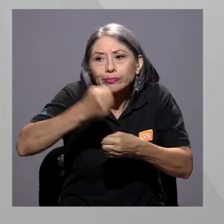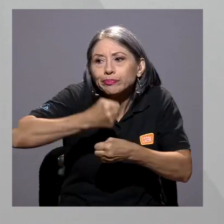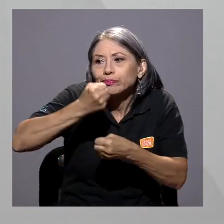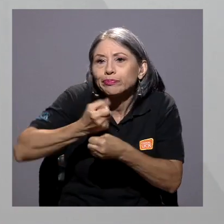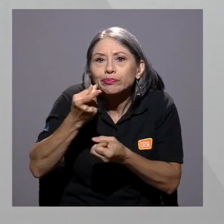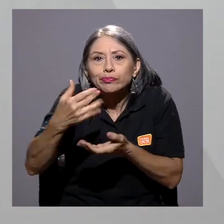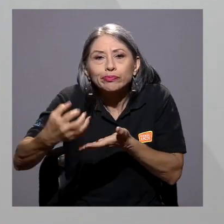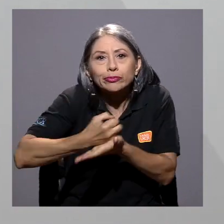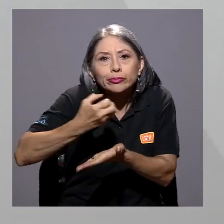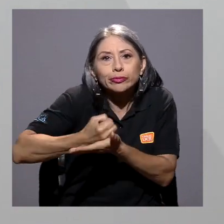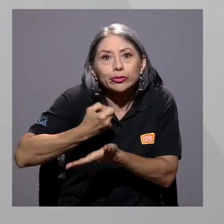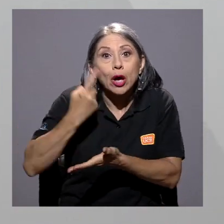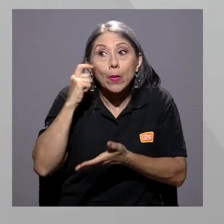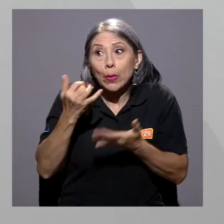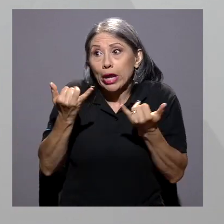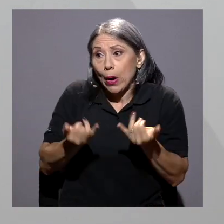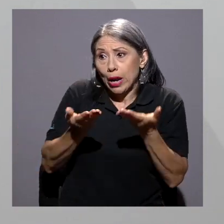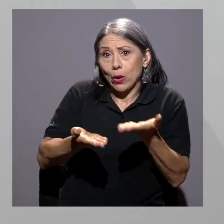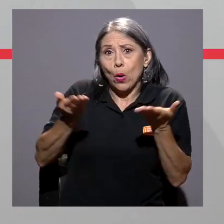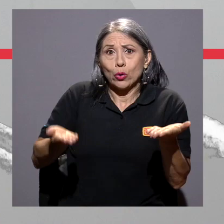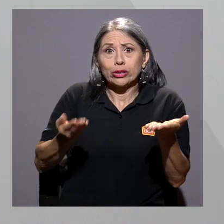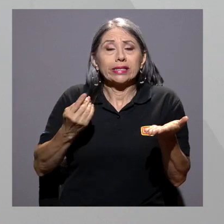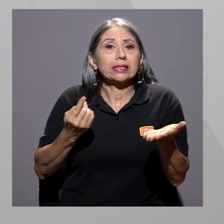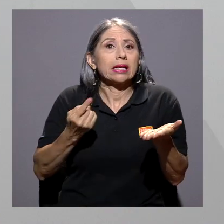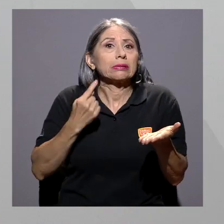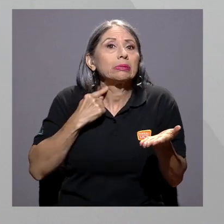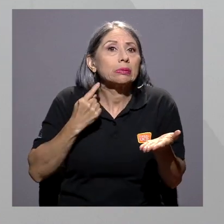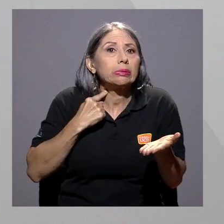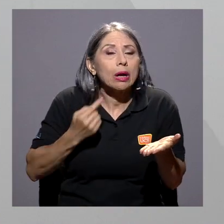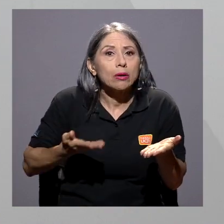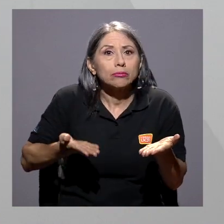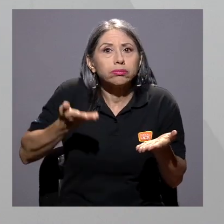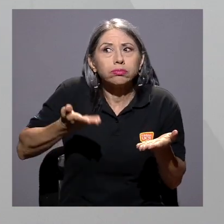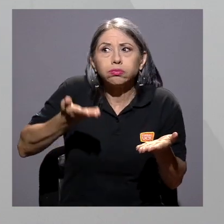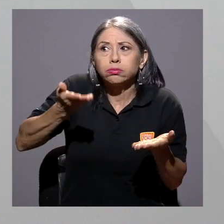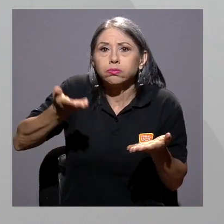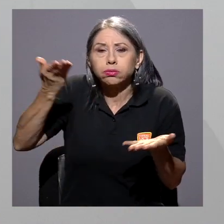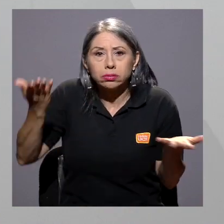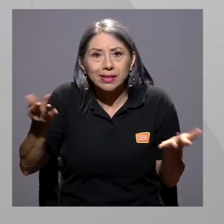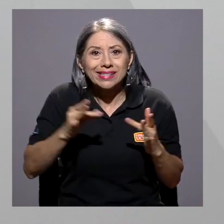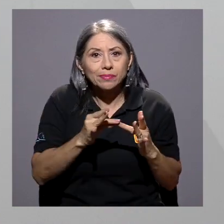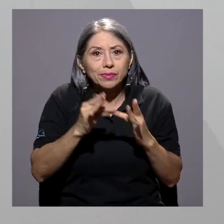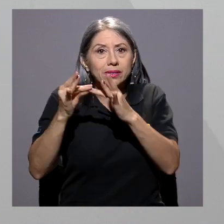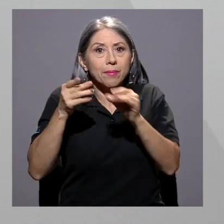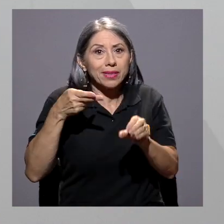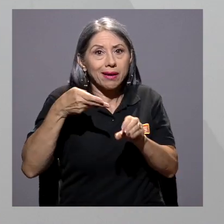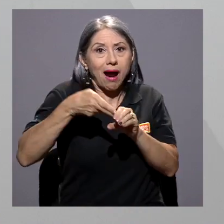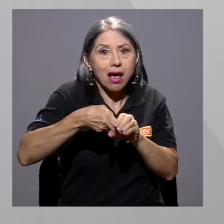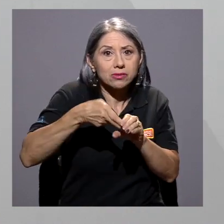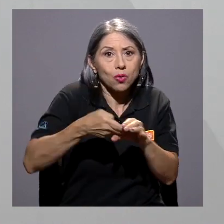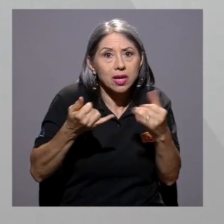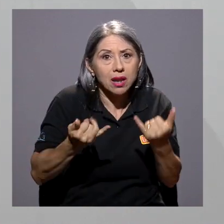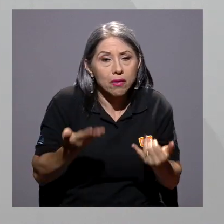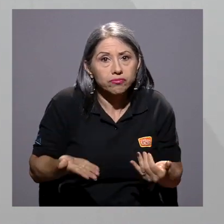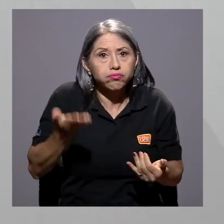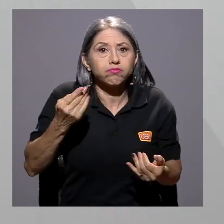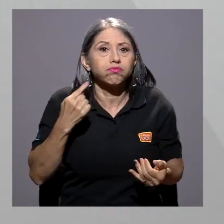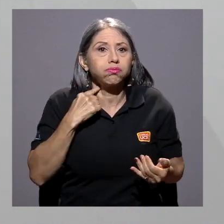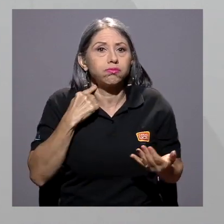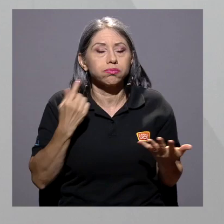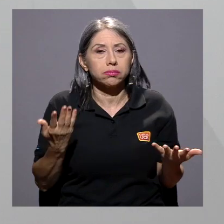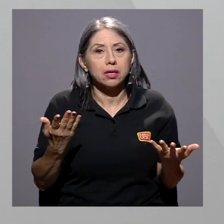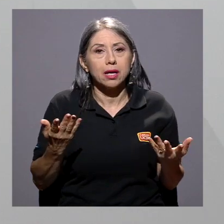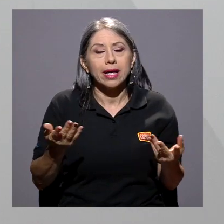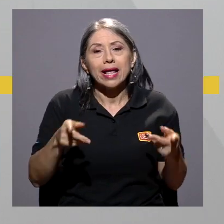porque bueno, todos los precios suben y especialmente la gasolina ahora en estos días,